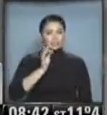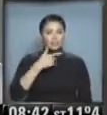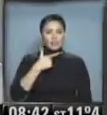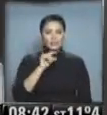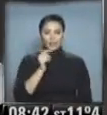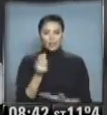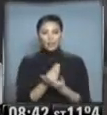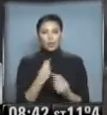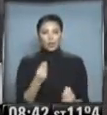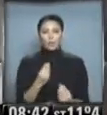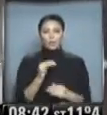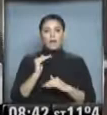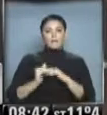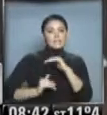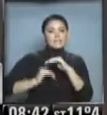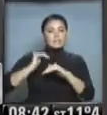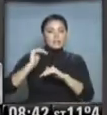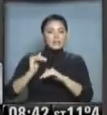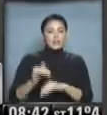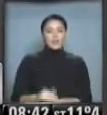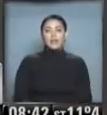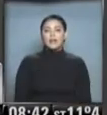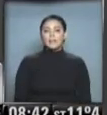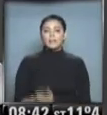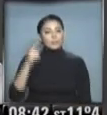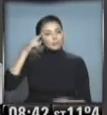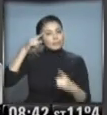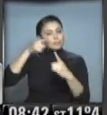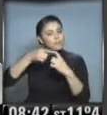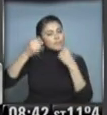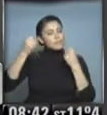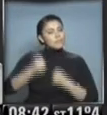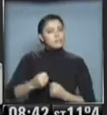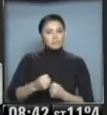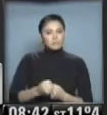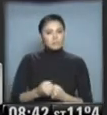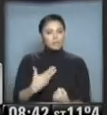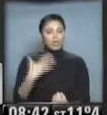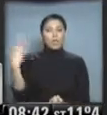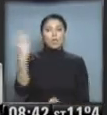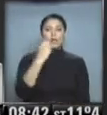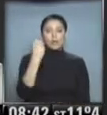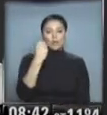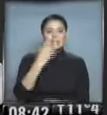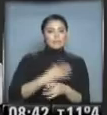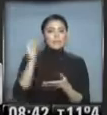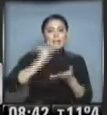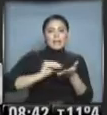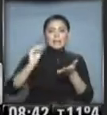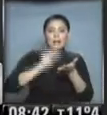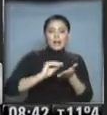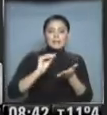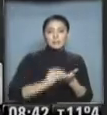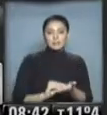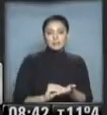acomodar, que ha avanzado pese a todo y con una visión muy fuerte de conseguir siempre más. Y en